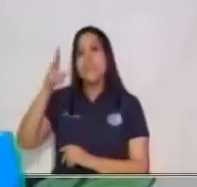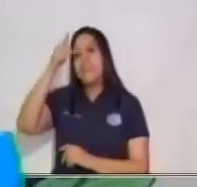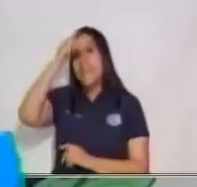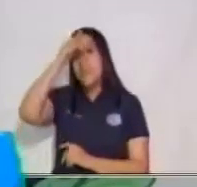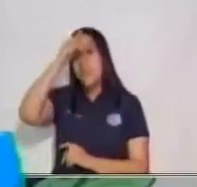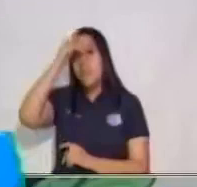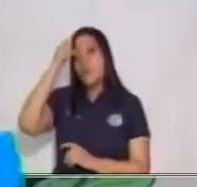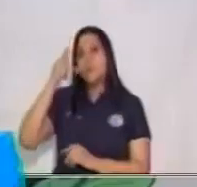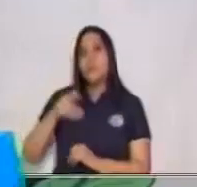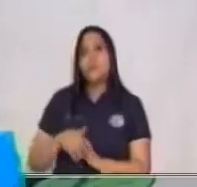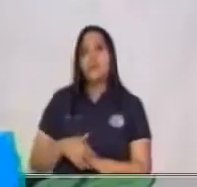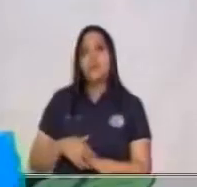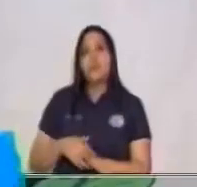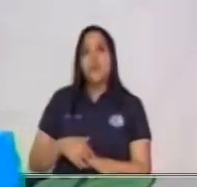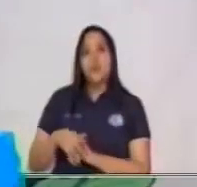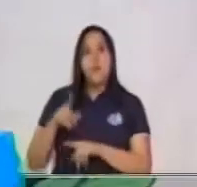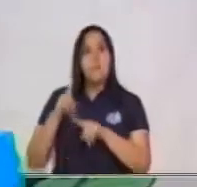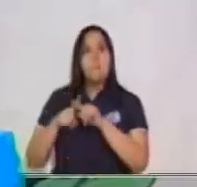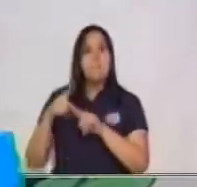kilómetros por hora.